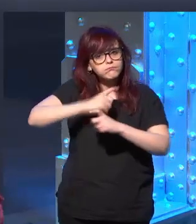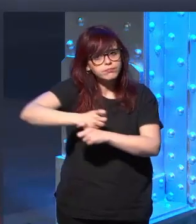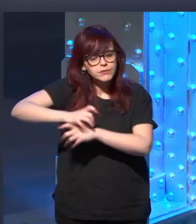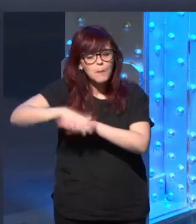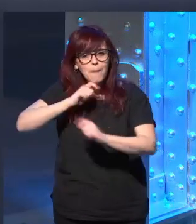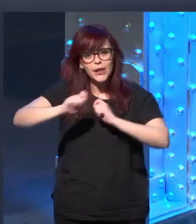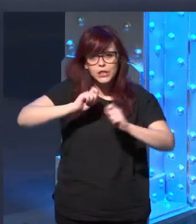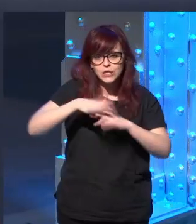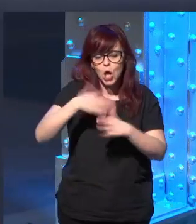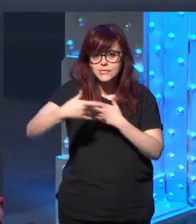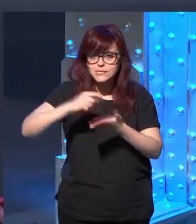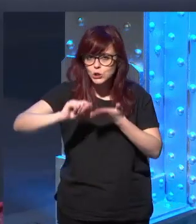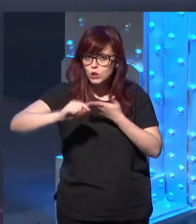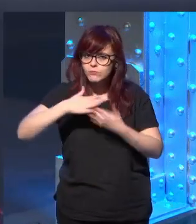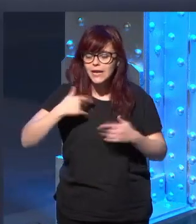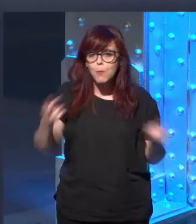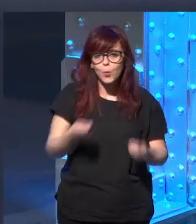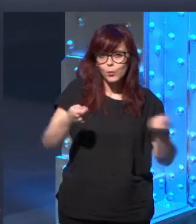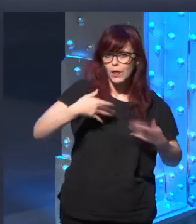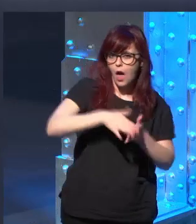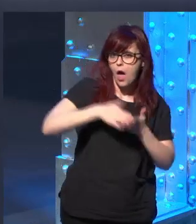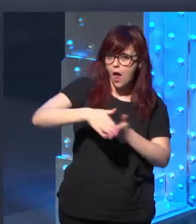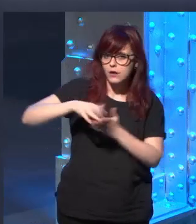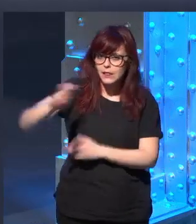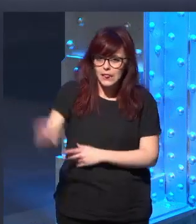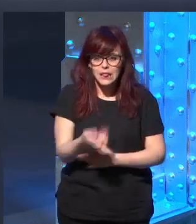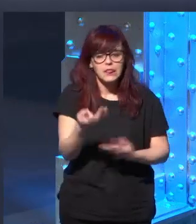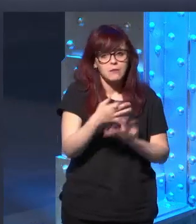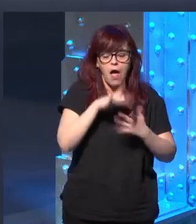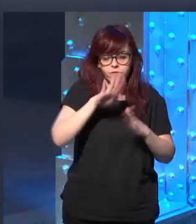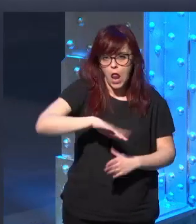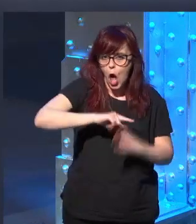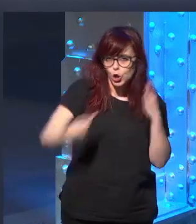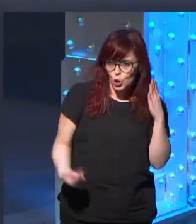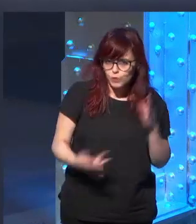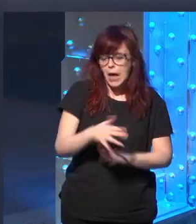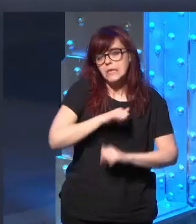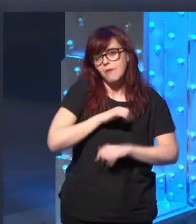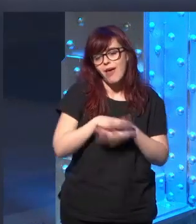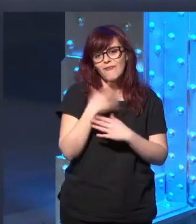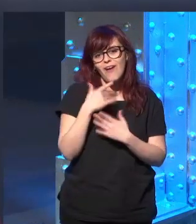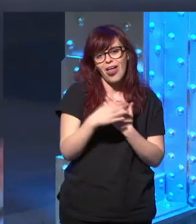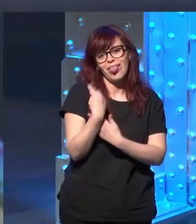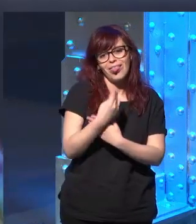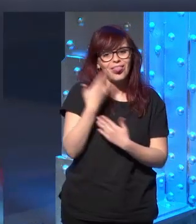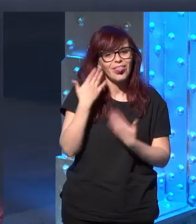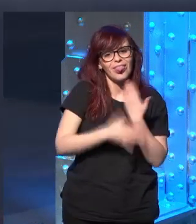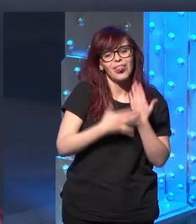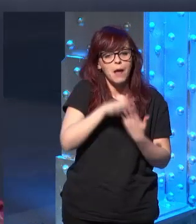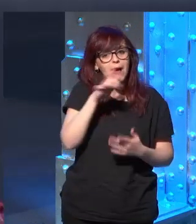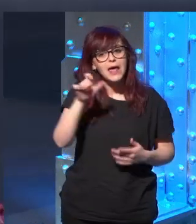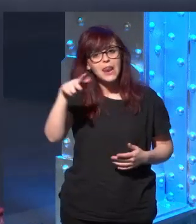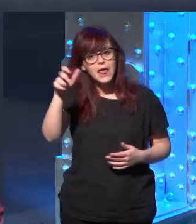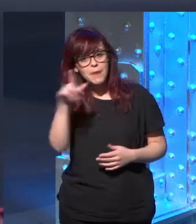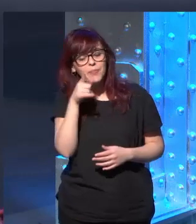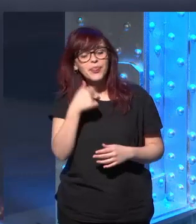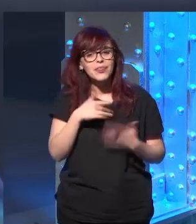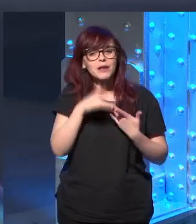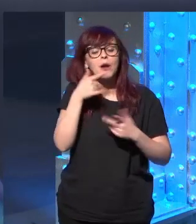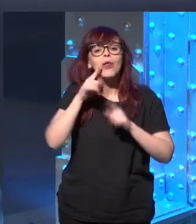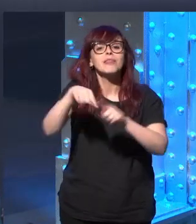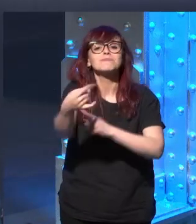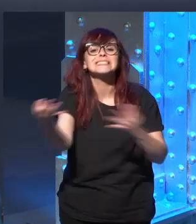de periodista o de escritora, seguir publicando, puede resultar agotador ese trato. Y claro, Elena me decía ya, pero es que después,